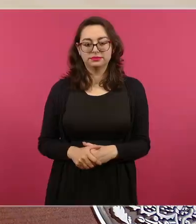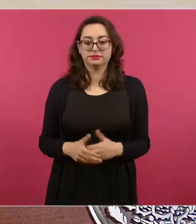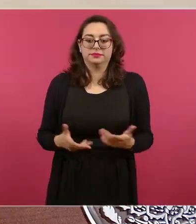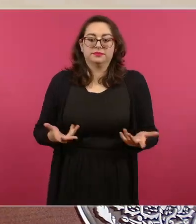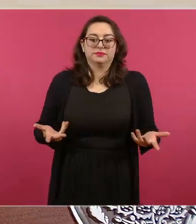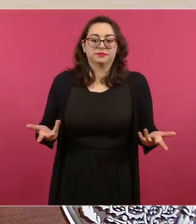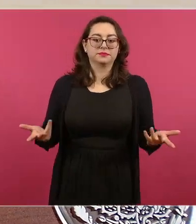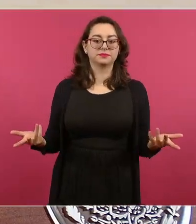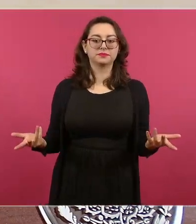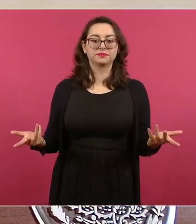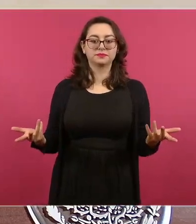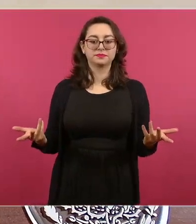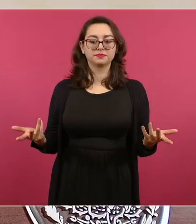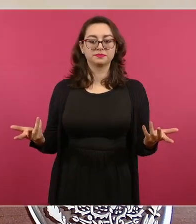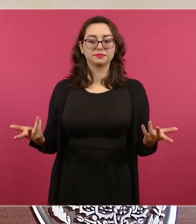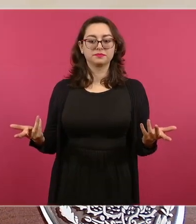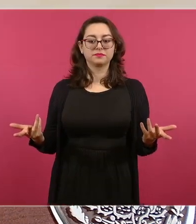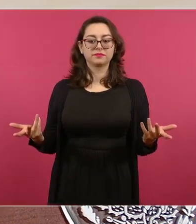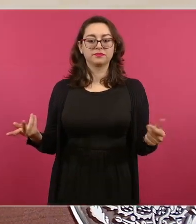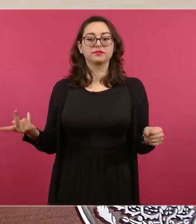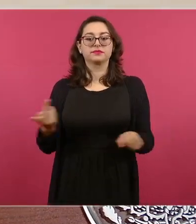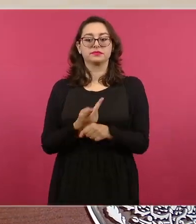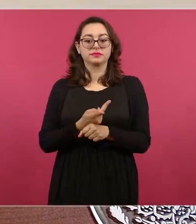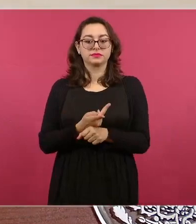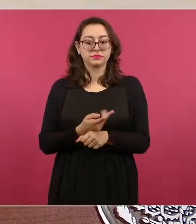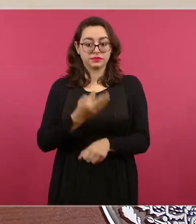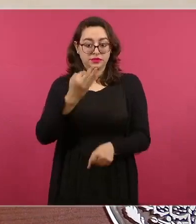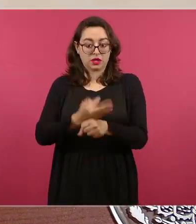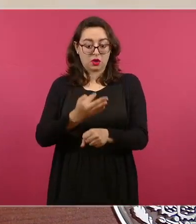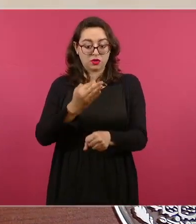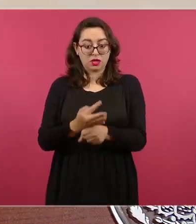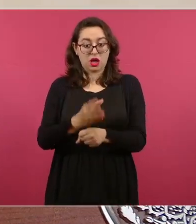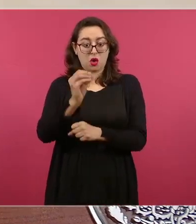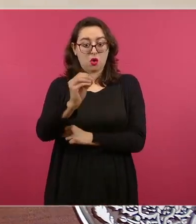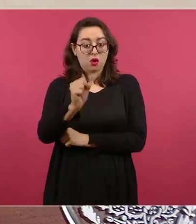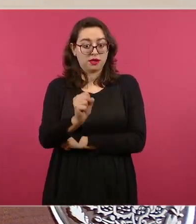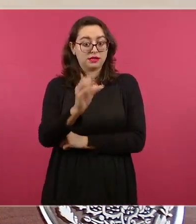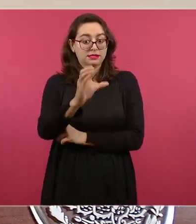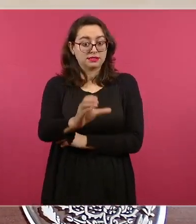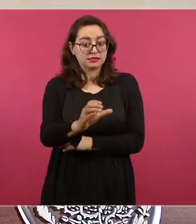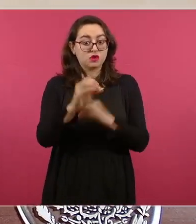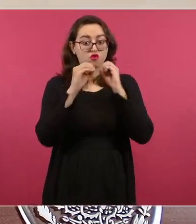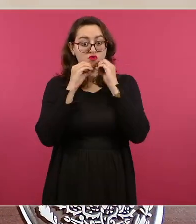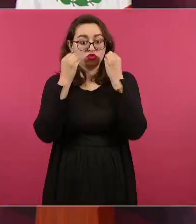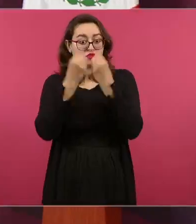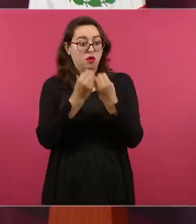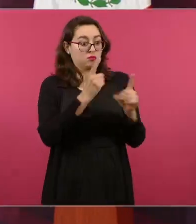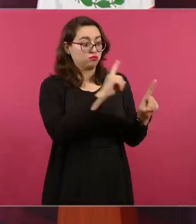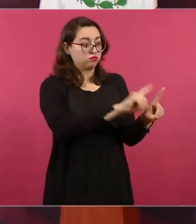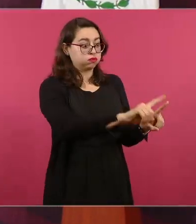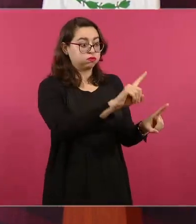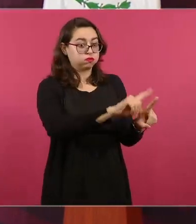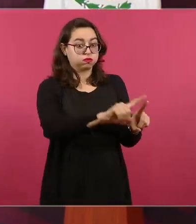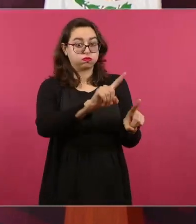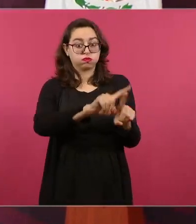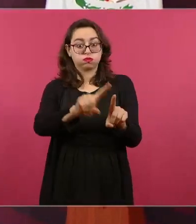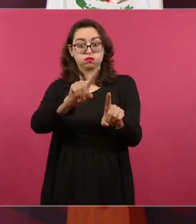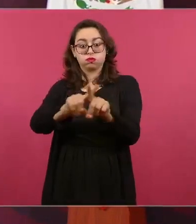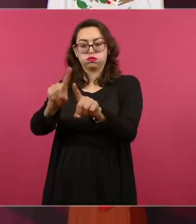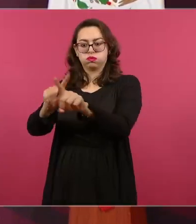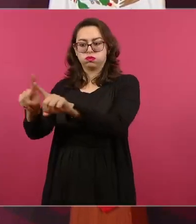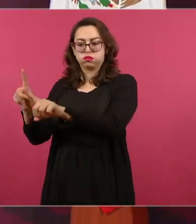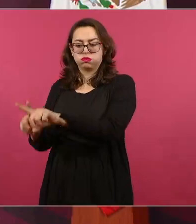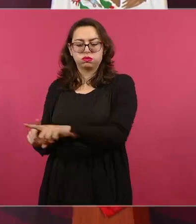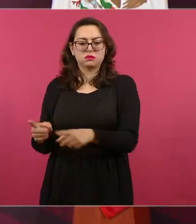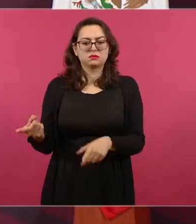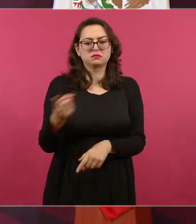Entonces, al grado de que a estas organizaciones sociales de toda índole no les